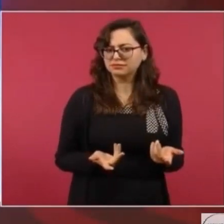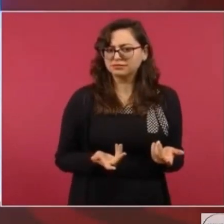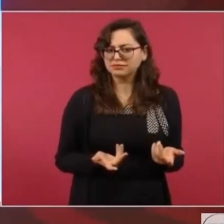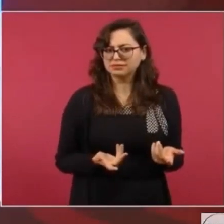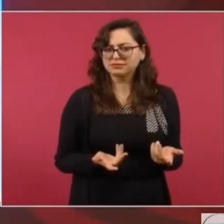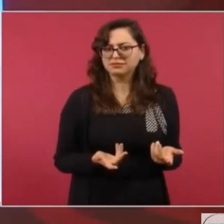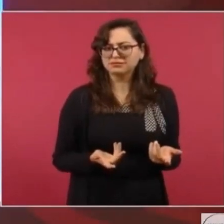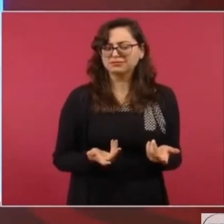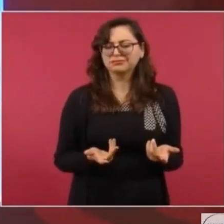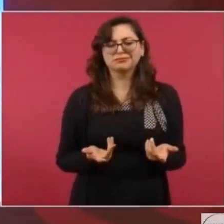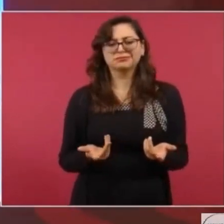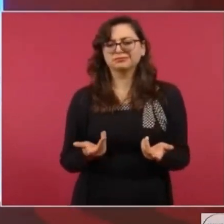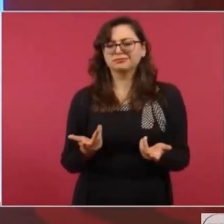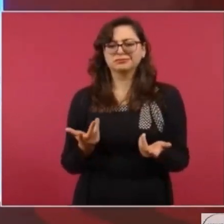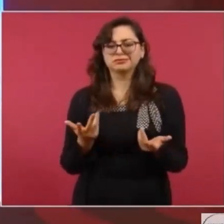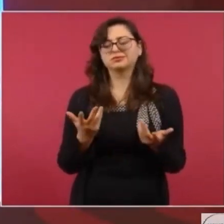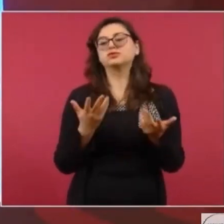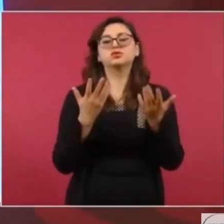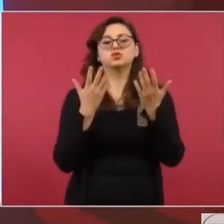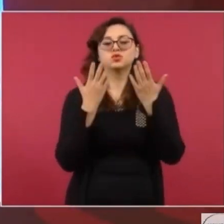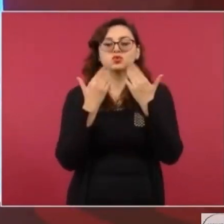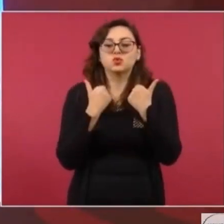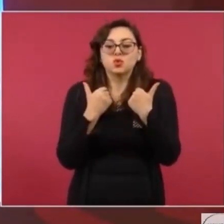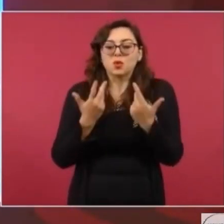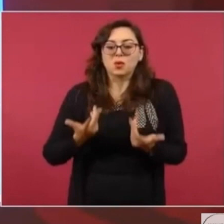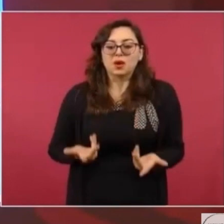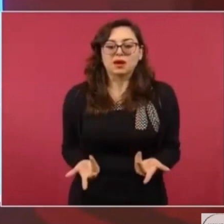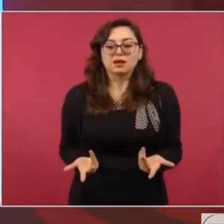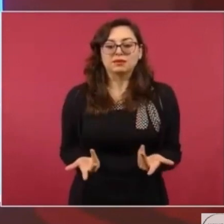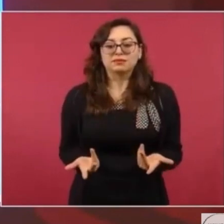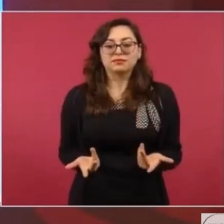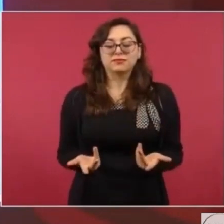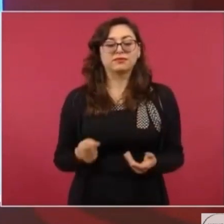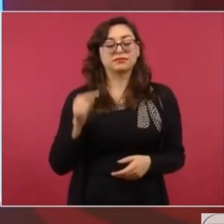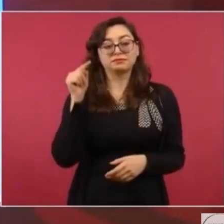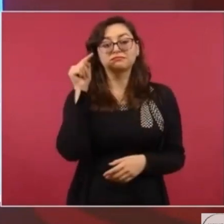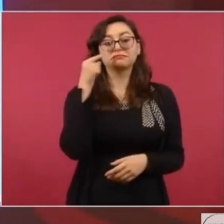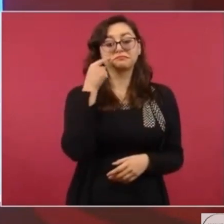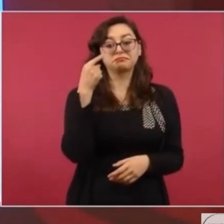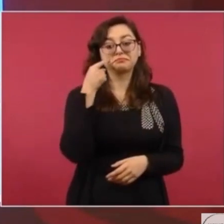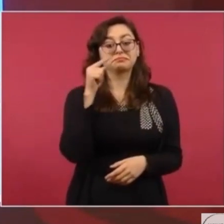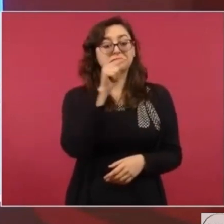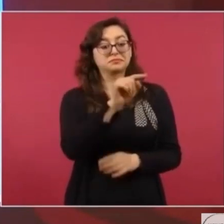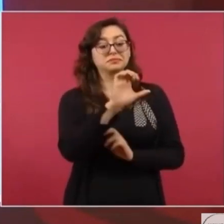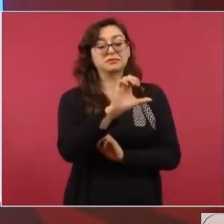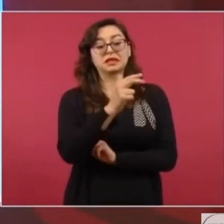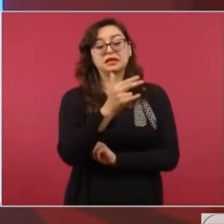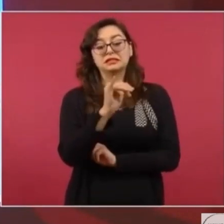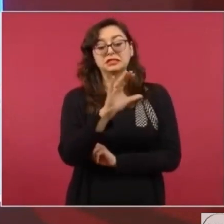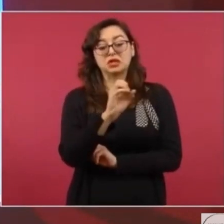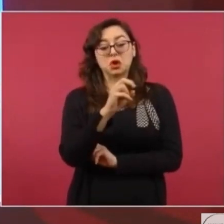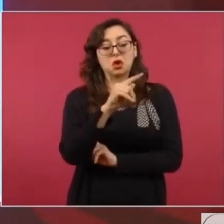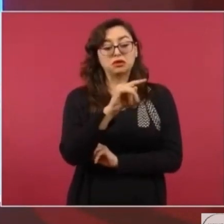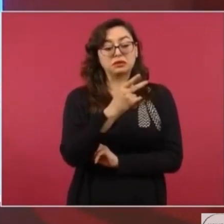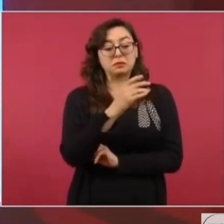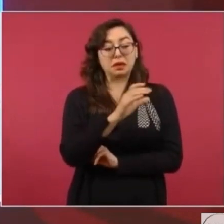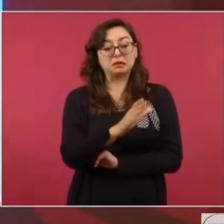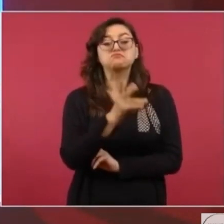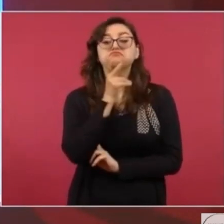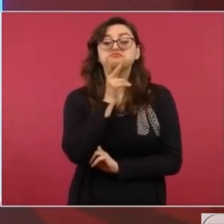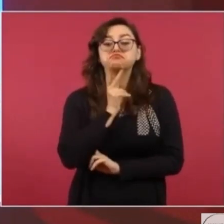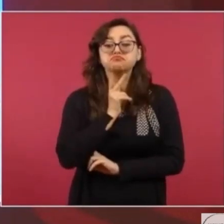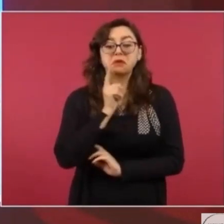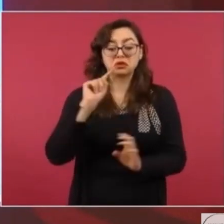Si se extrae petróleo de Chicontepec, que además no es mucha la producción,